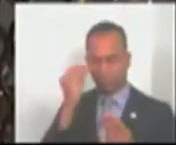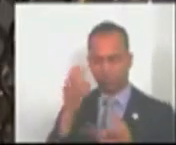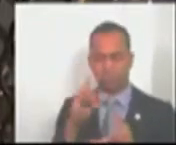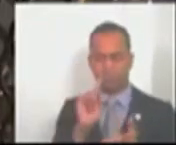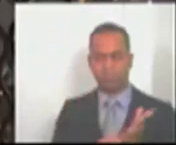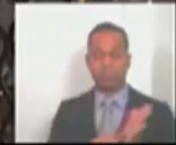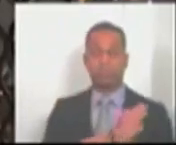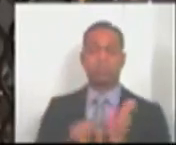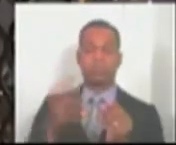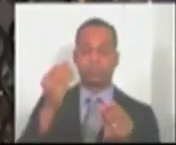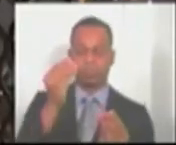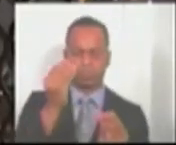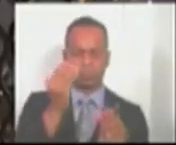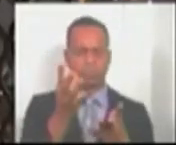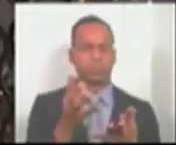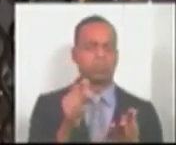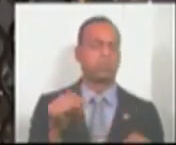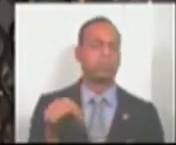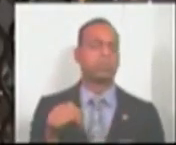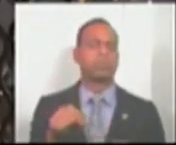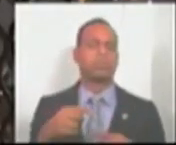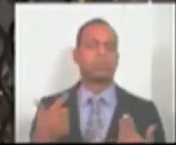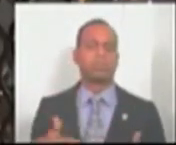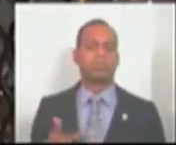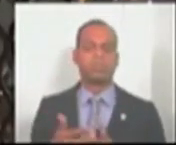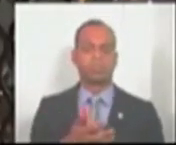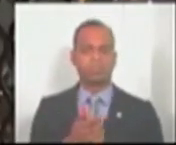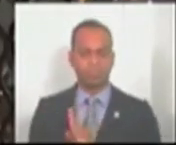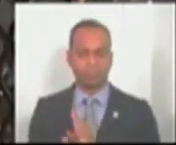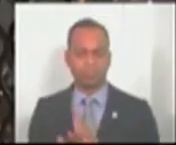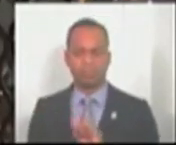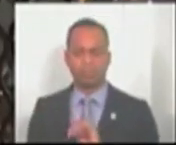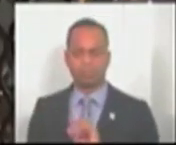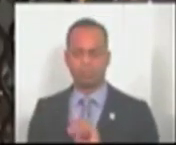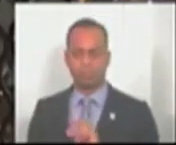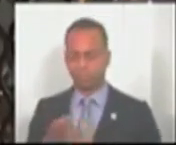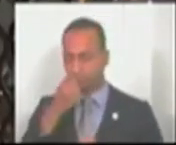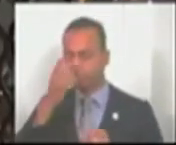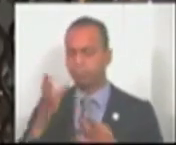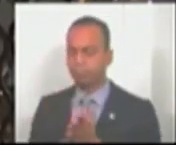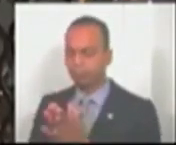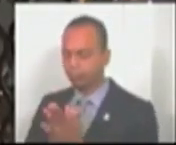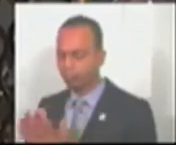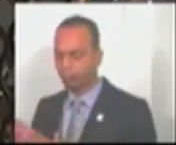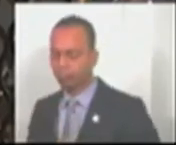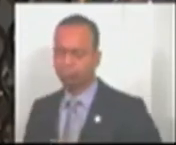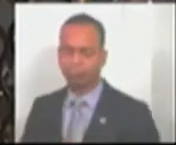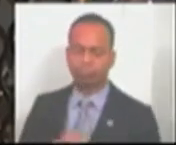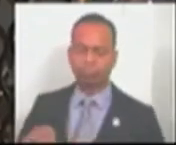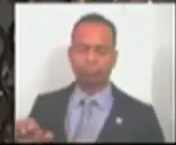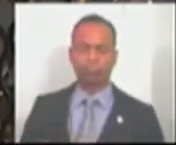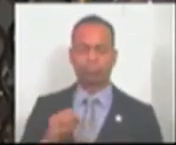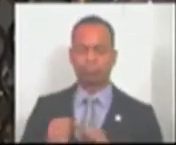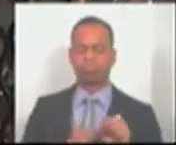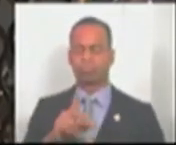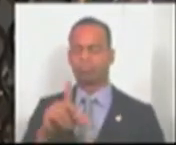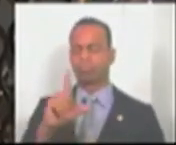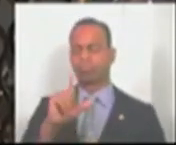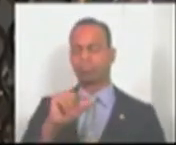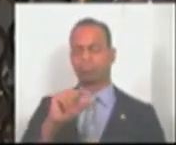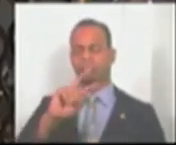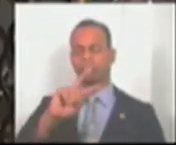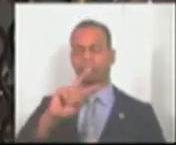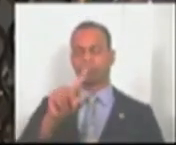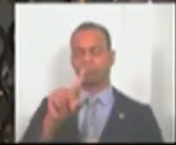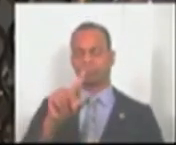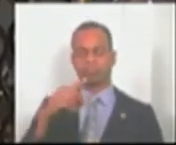hace referencia a que... Bueno, ahí tiene la conversación. Ahora habla Olivo Rodríguez Huerta, es el expresidente del gobierno español,